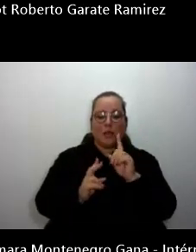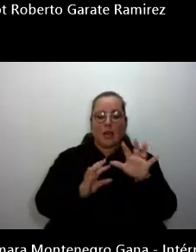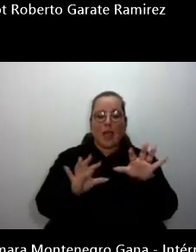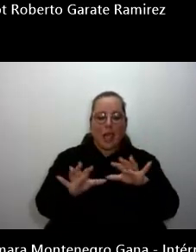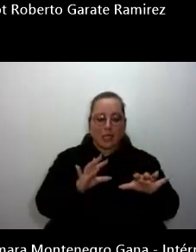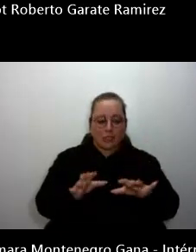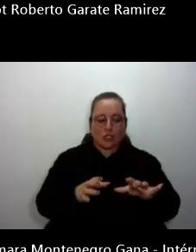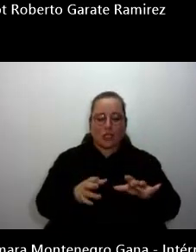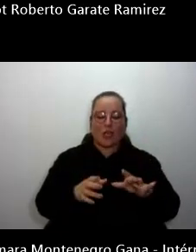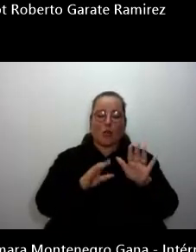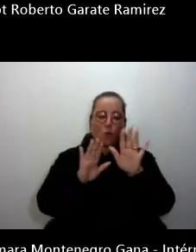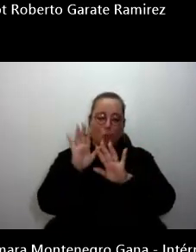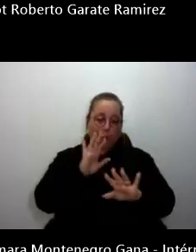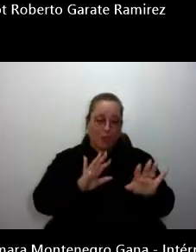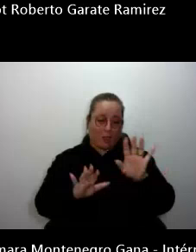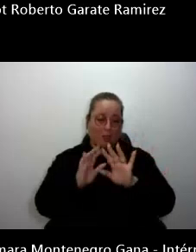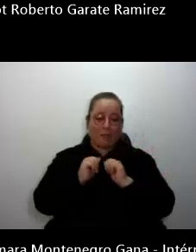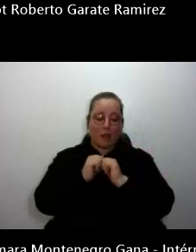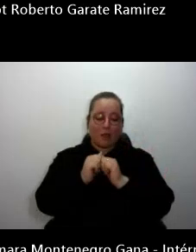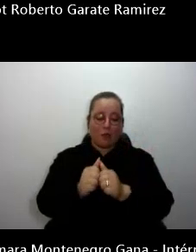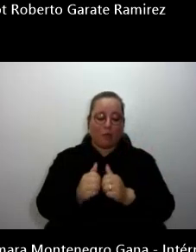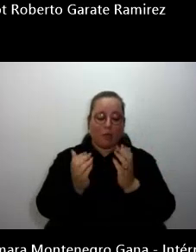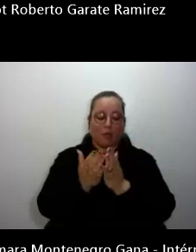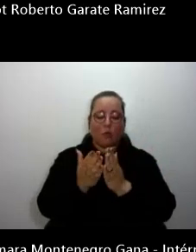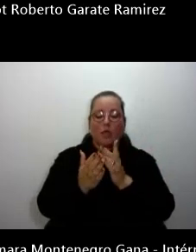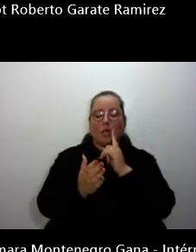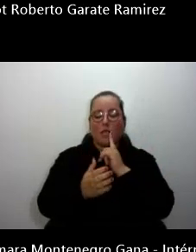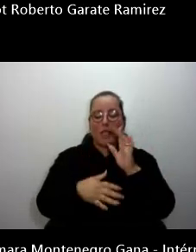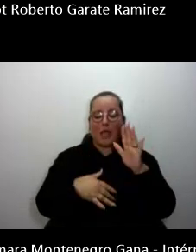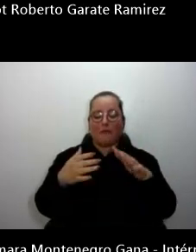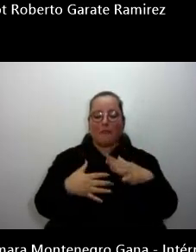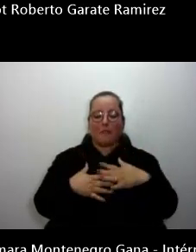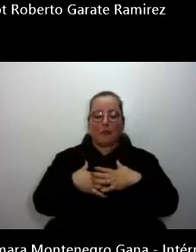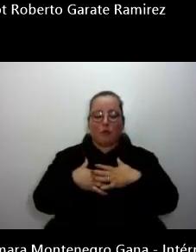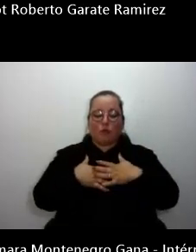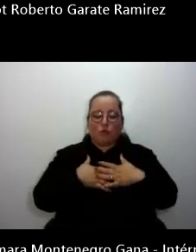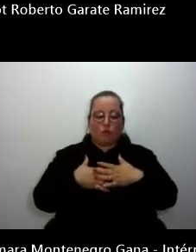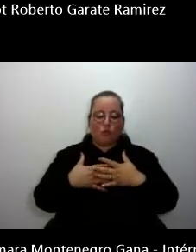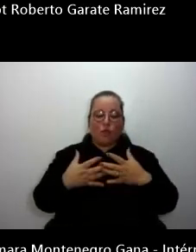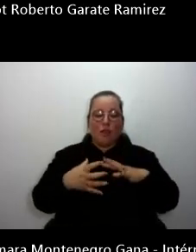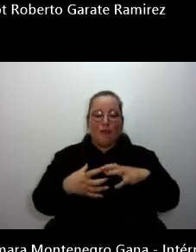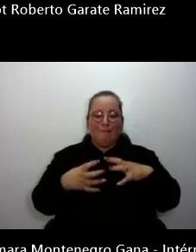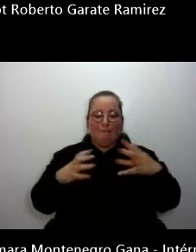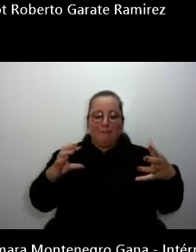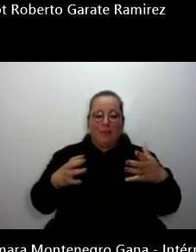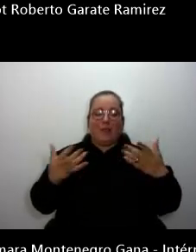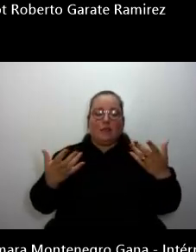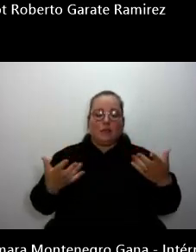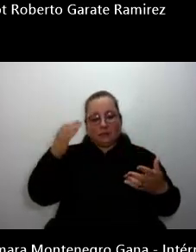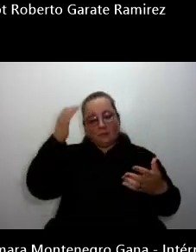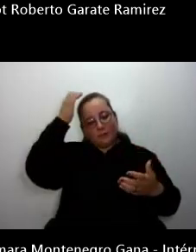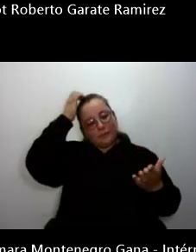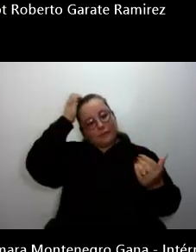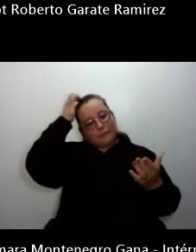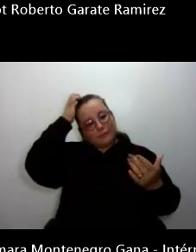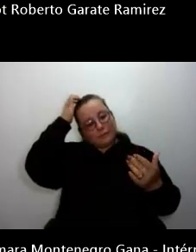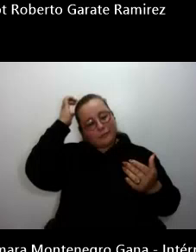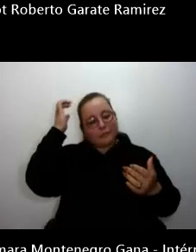preventivas para poder acompañar a los estudiantes que presentan desregulaciones emocionales y conductuales. Por lo tanto, ¿cierto?, es necesario que